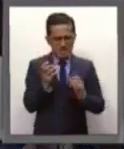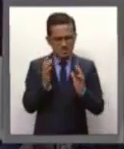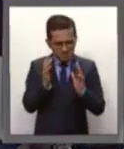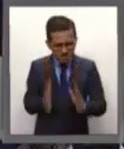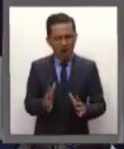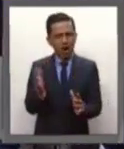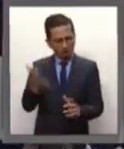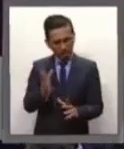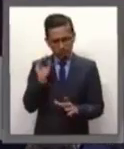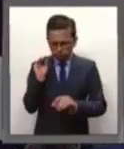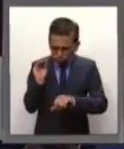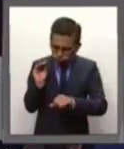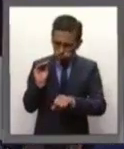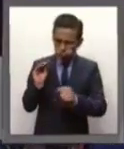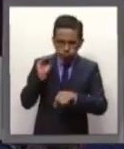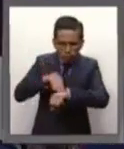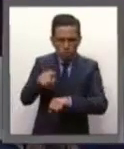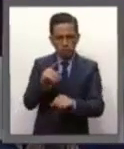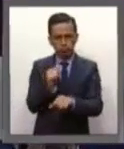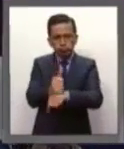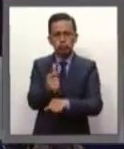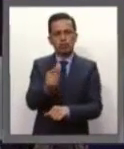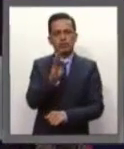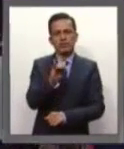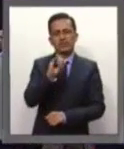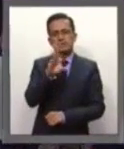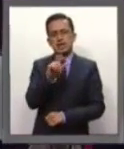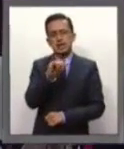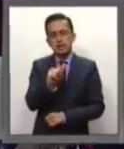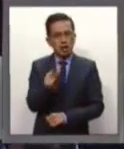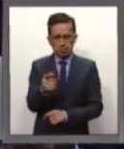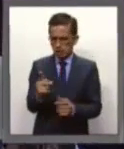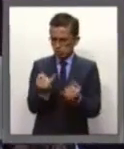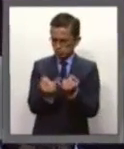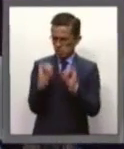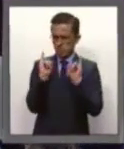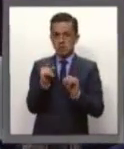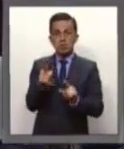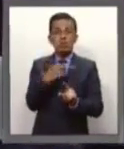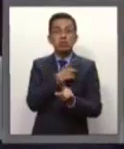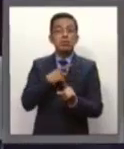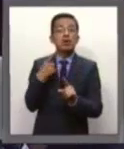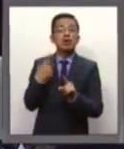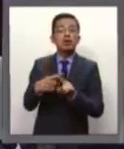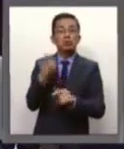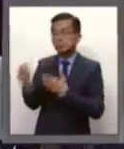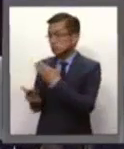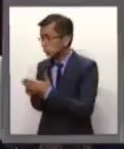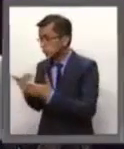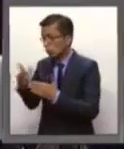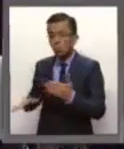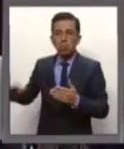fiscalía, debería ser autónoma, debería estar al servicio de la ciudadanía y no debería ser una fiscalía más que